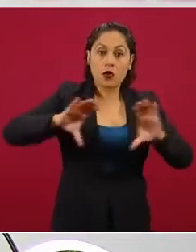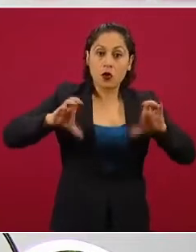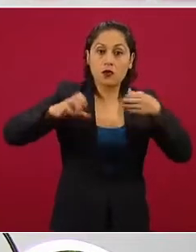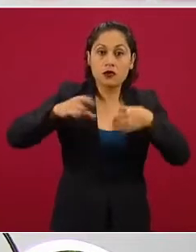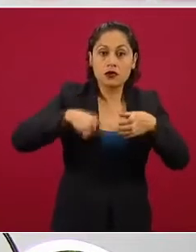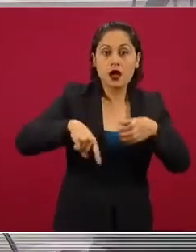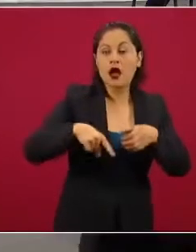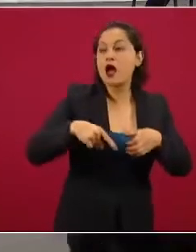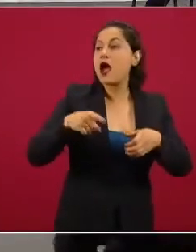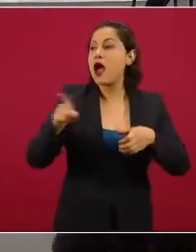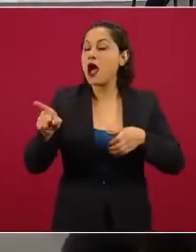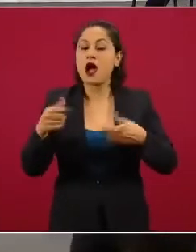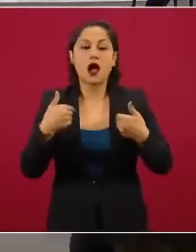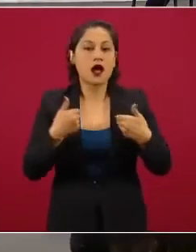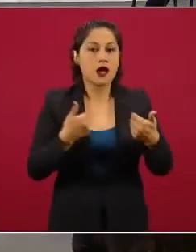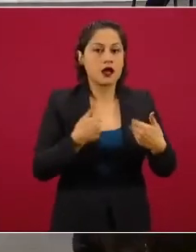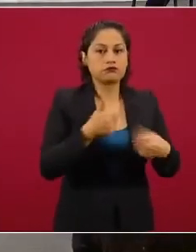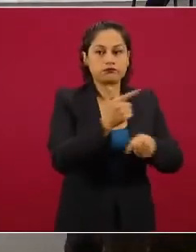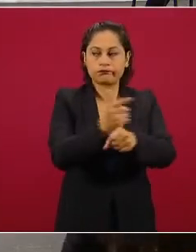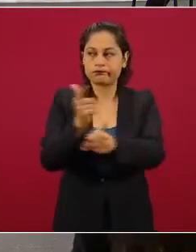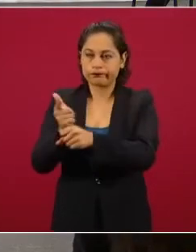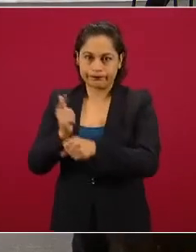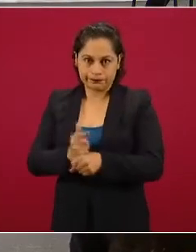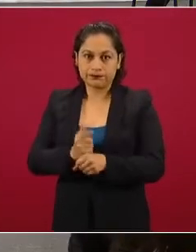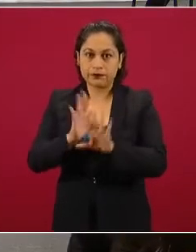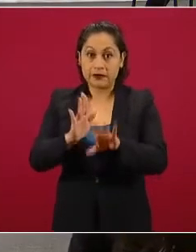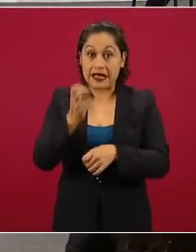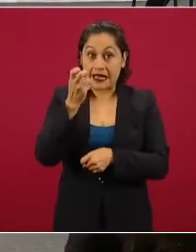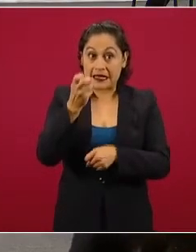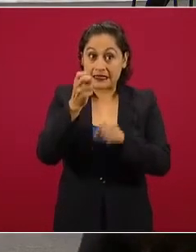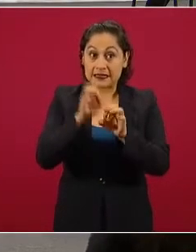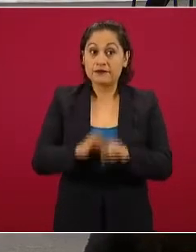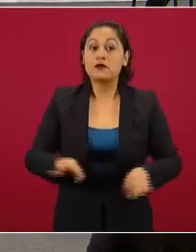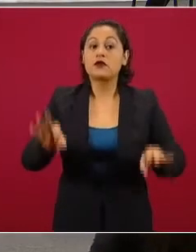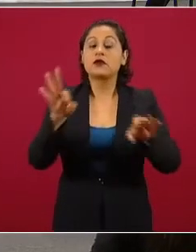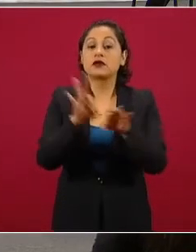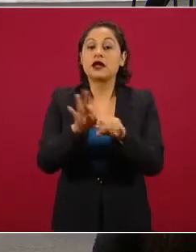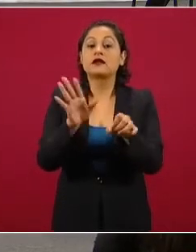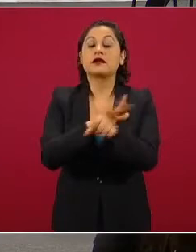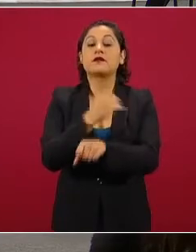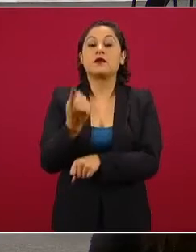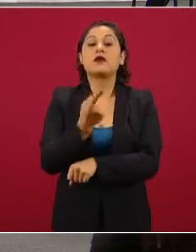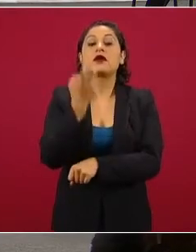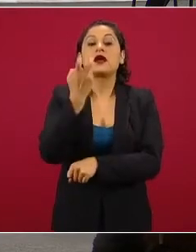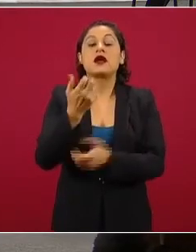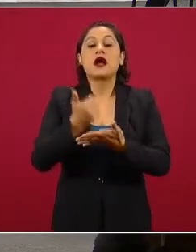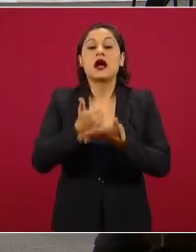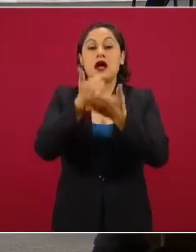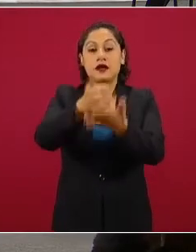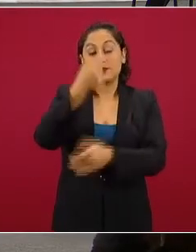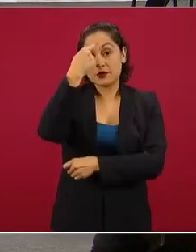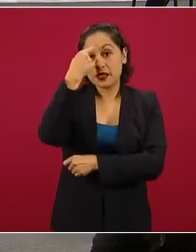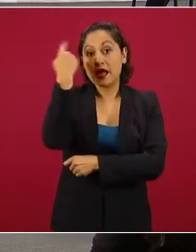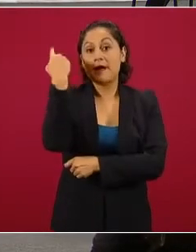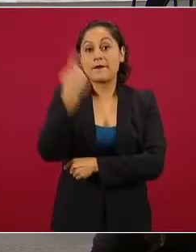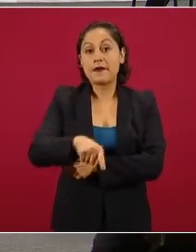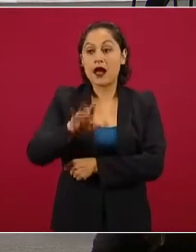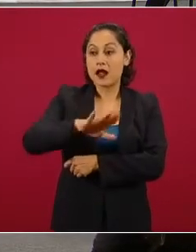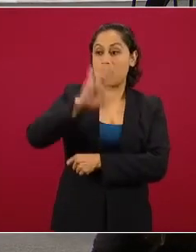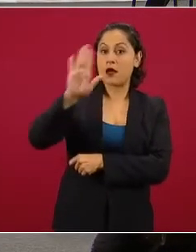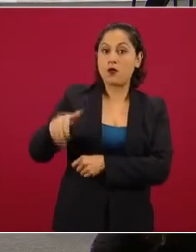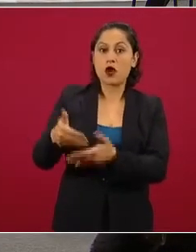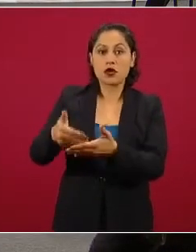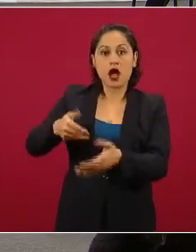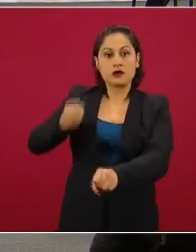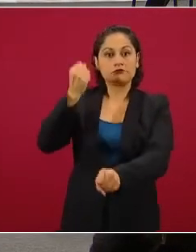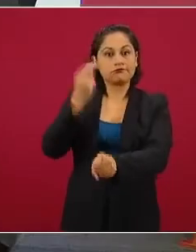importante porque lo que permite es tener un efecto reductor del peligro de muerte. Como hemos